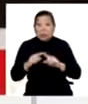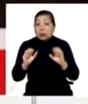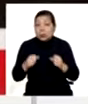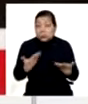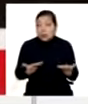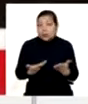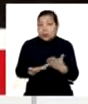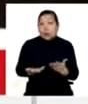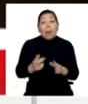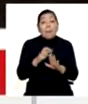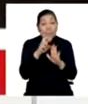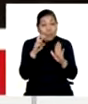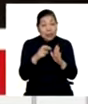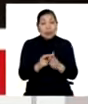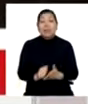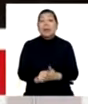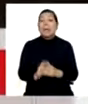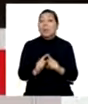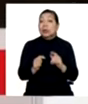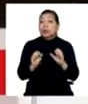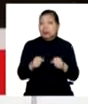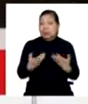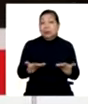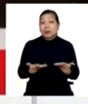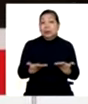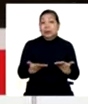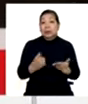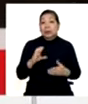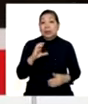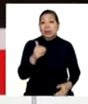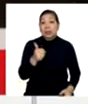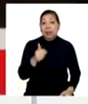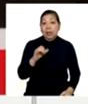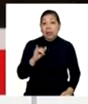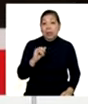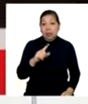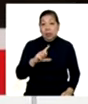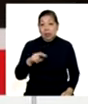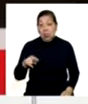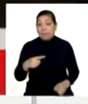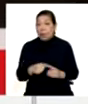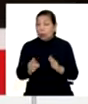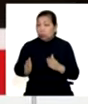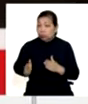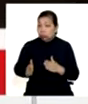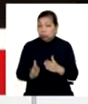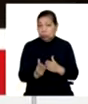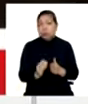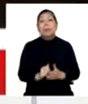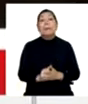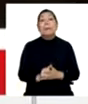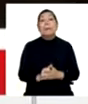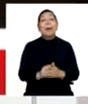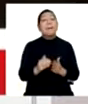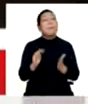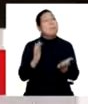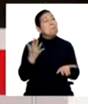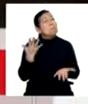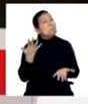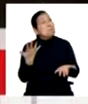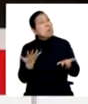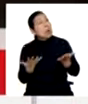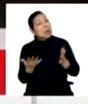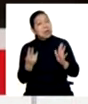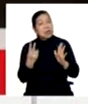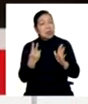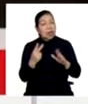estar el ámbito del proyecto. Por eso que estamos en Cayoma, camino al distrito de Cayoma, más o menos